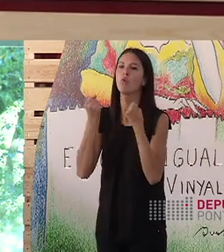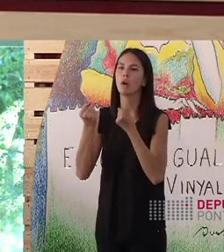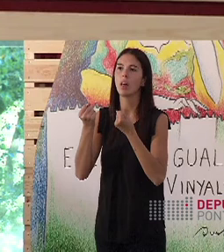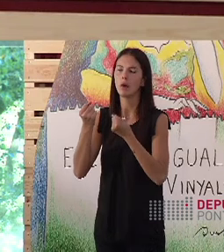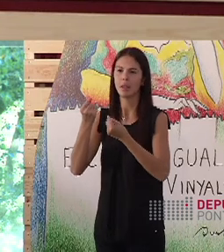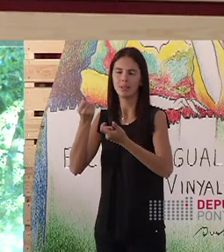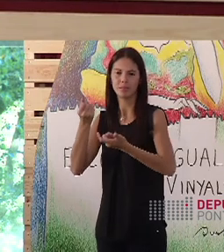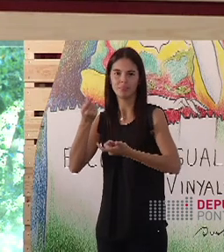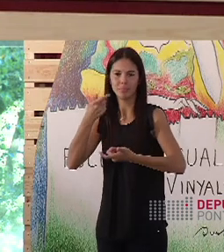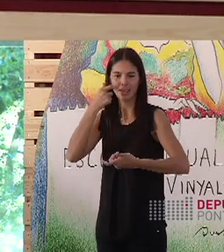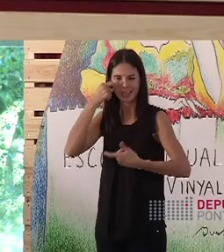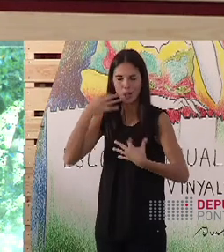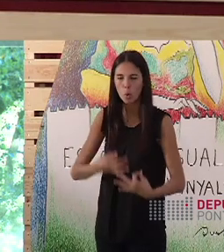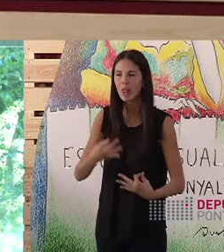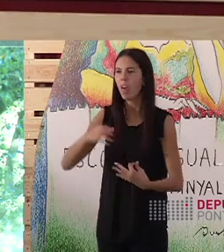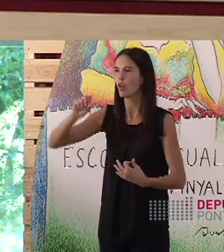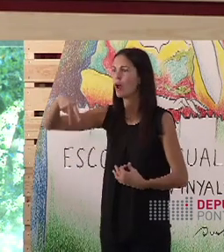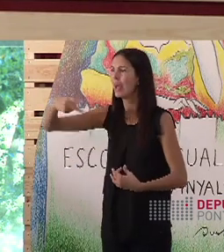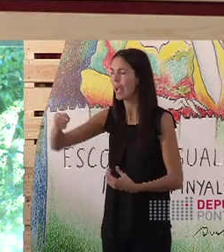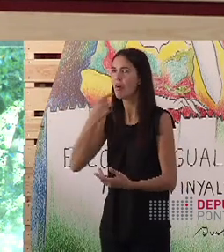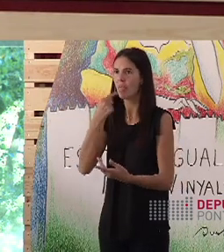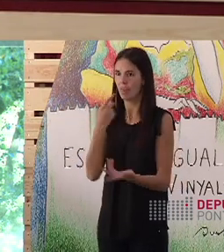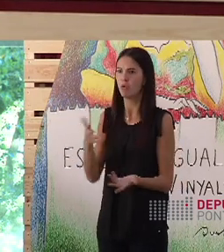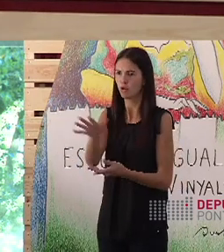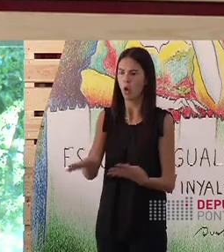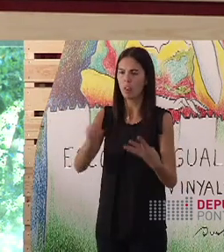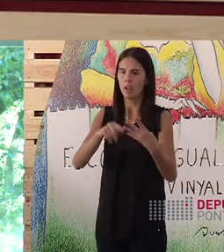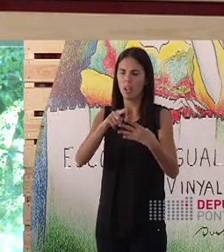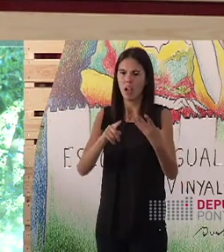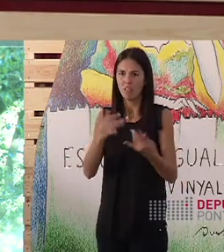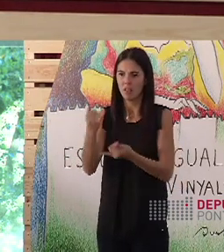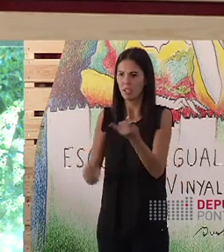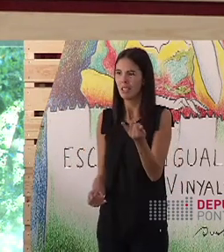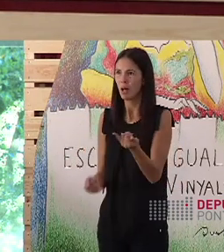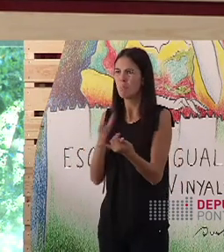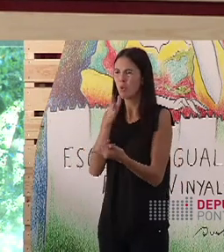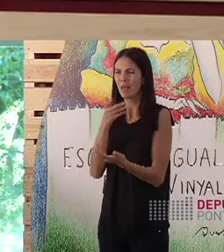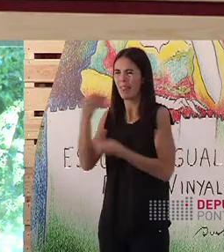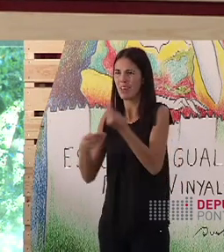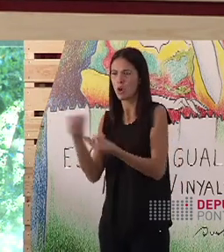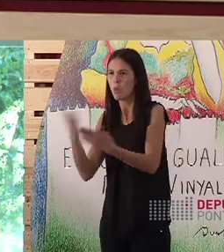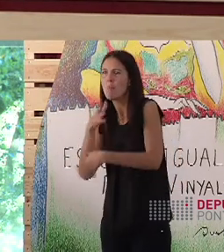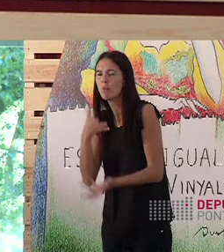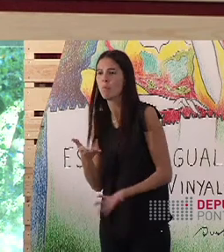seguridade, ONSs, dicimos donde apuntar as cousas, a mí só se me ocurre que simplemente non hai vontade de querer facelo.